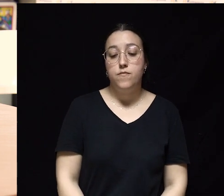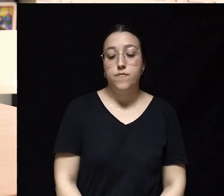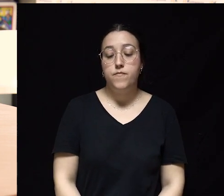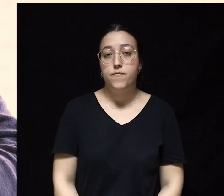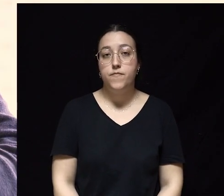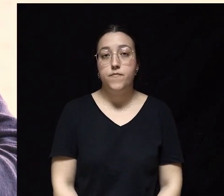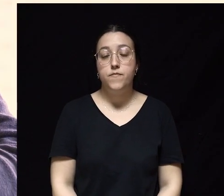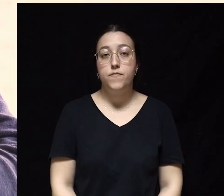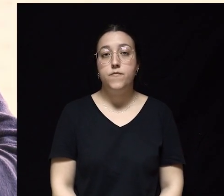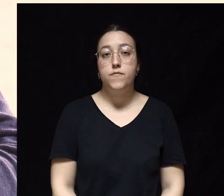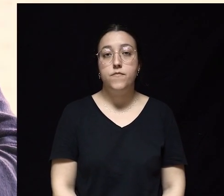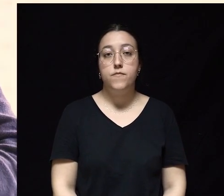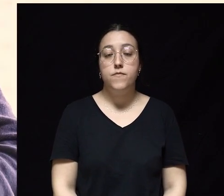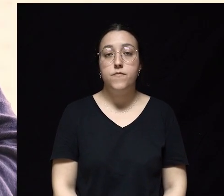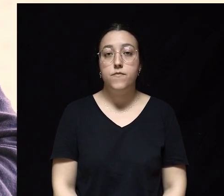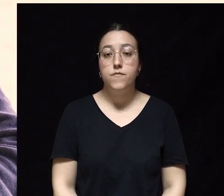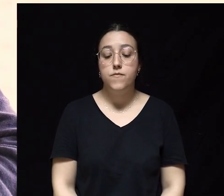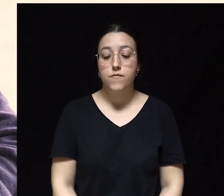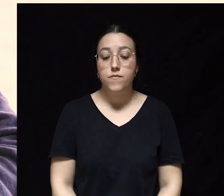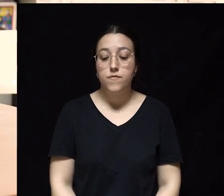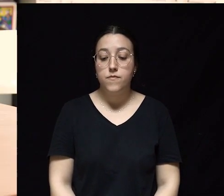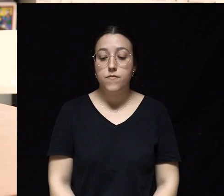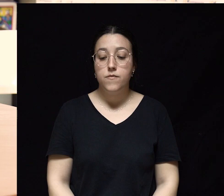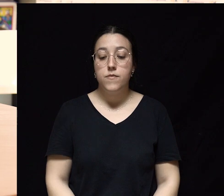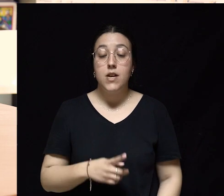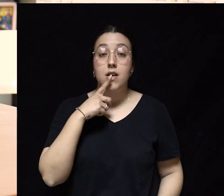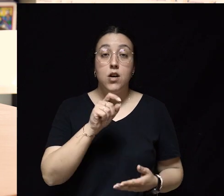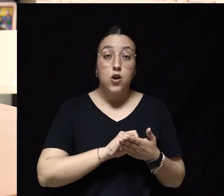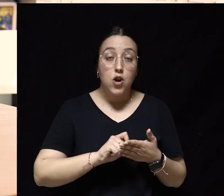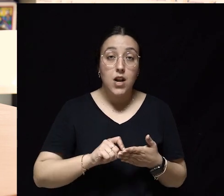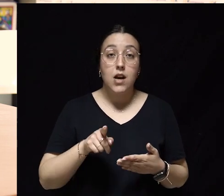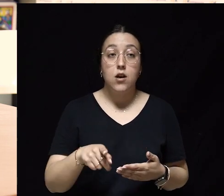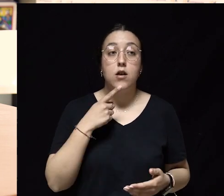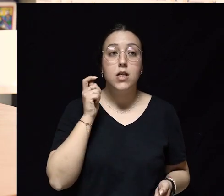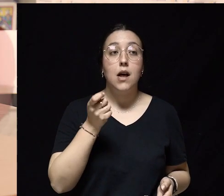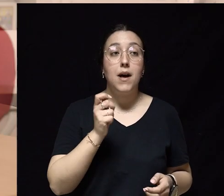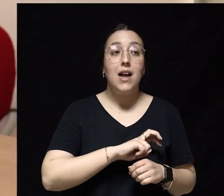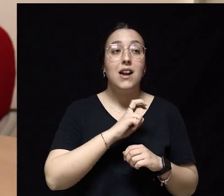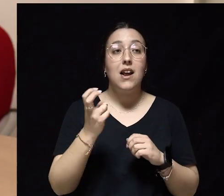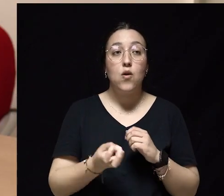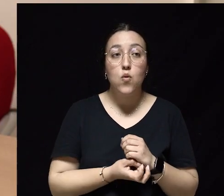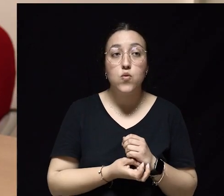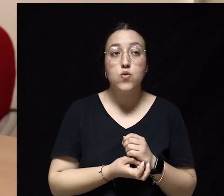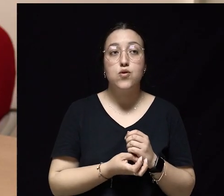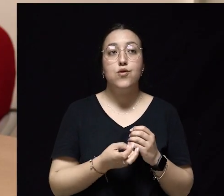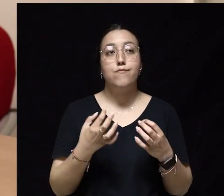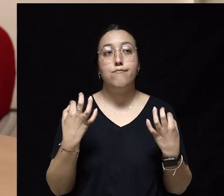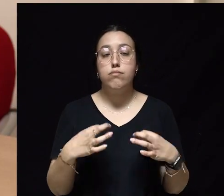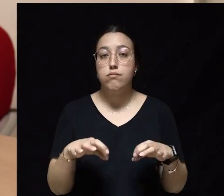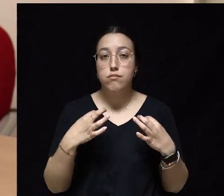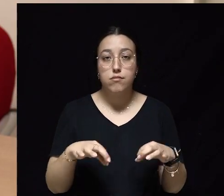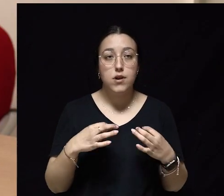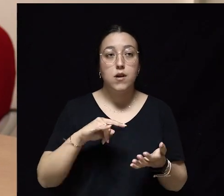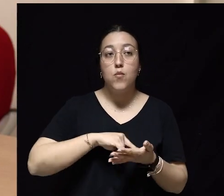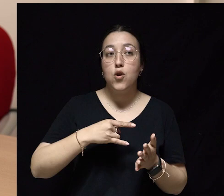que junto con nosotros podamos llevar adelante a estos niños. El San Agustín trabaja a